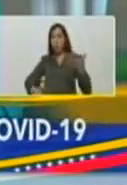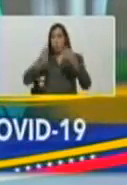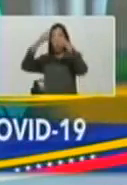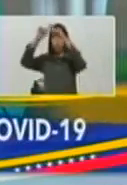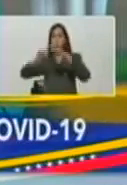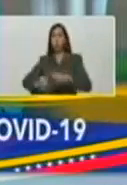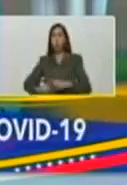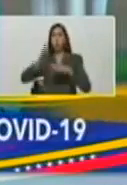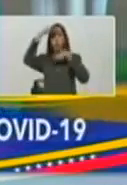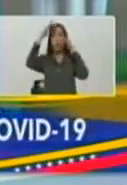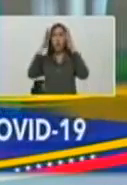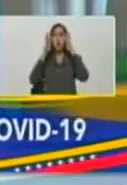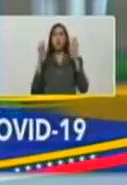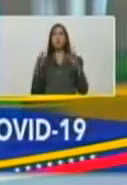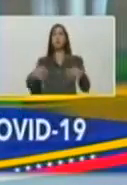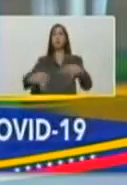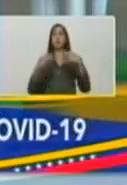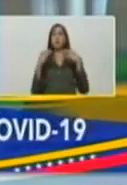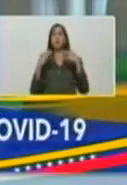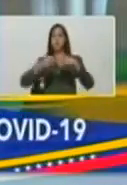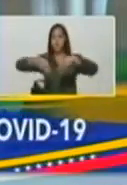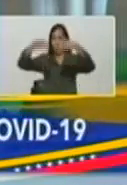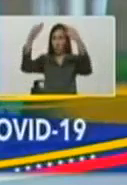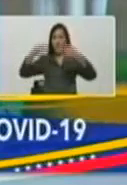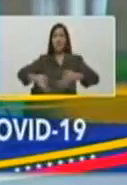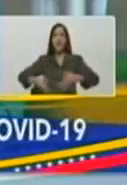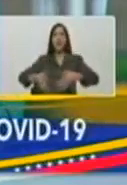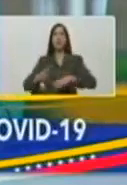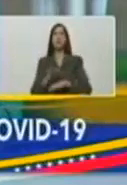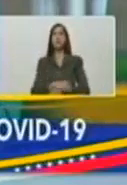Atención, Venezuela. Informe oficial.